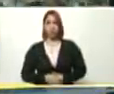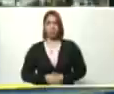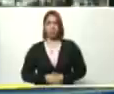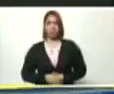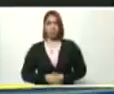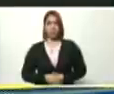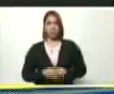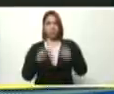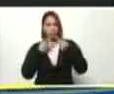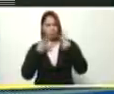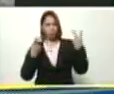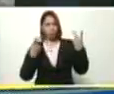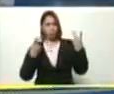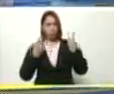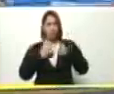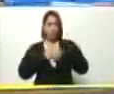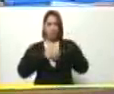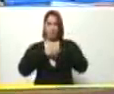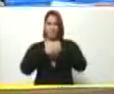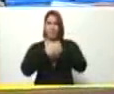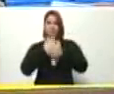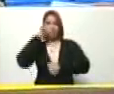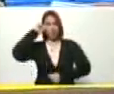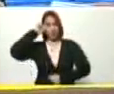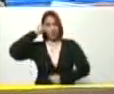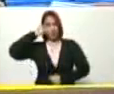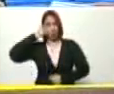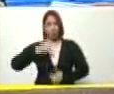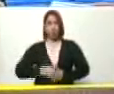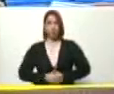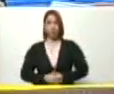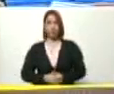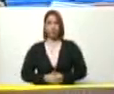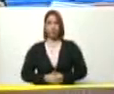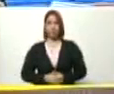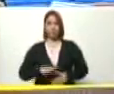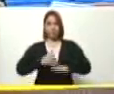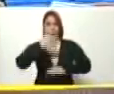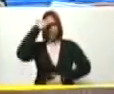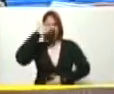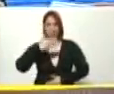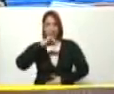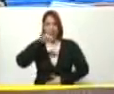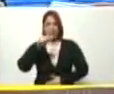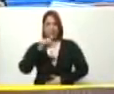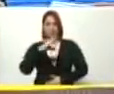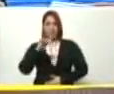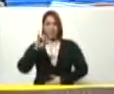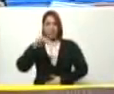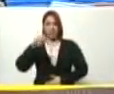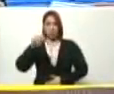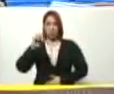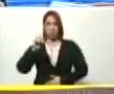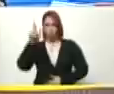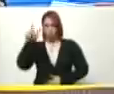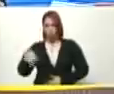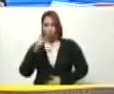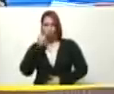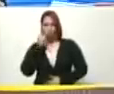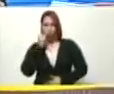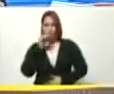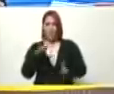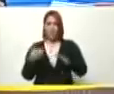Y digamos con nuestro amor, recordando al general Jacinto Pérez Arcay y su espíritu de